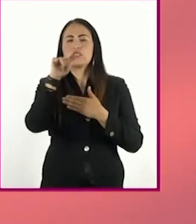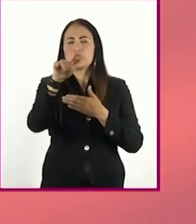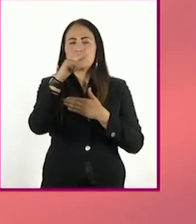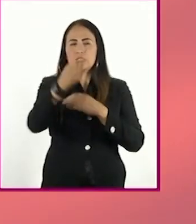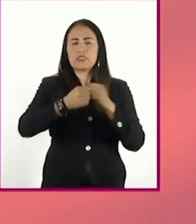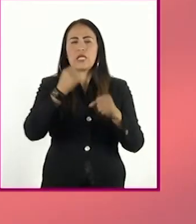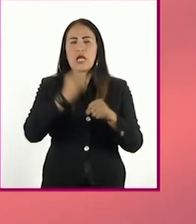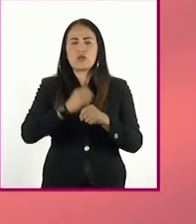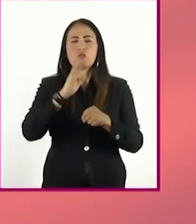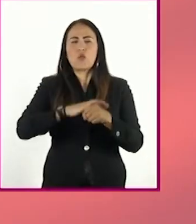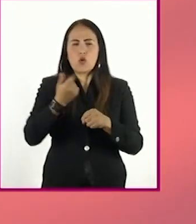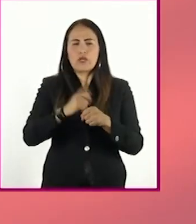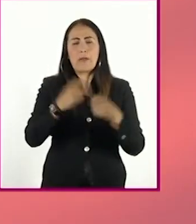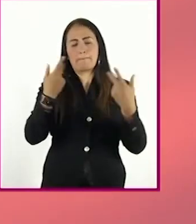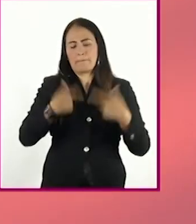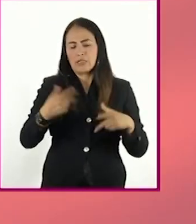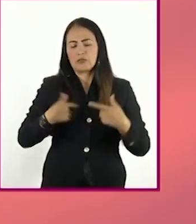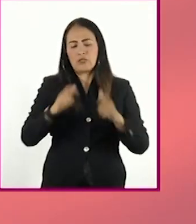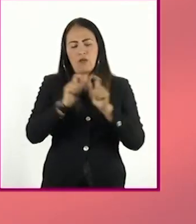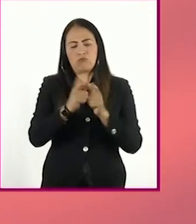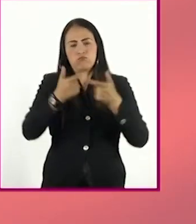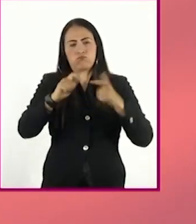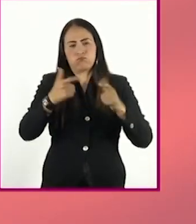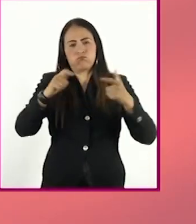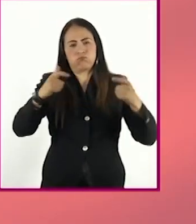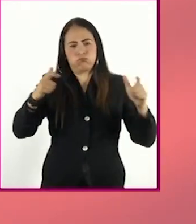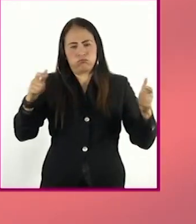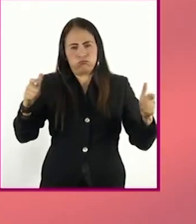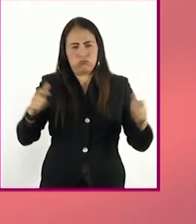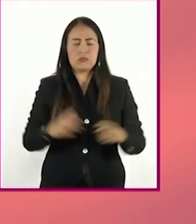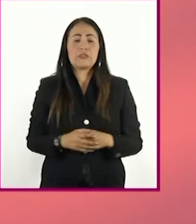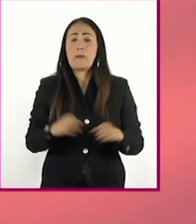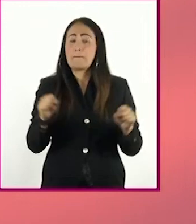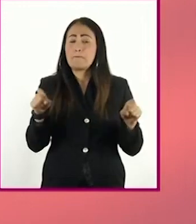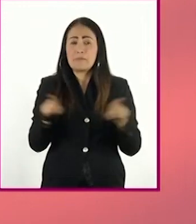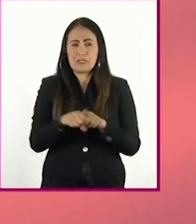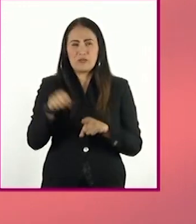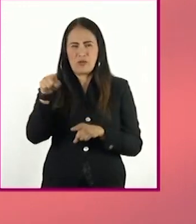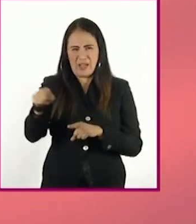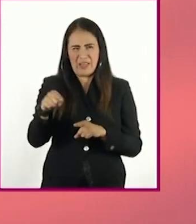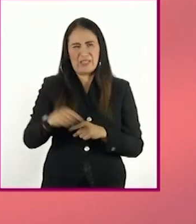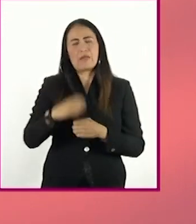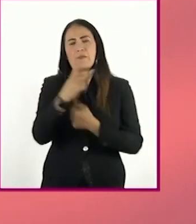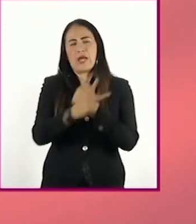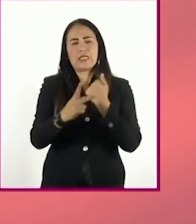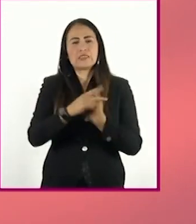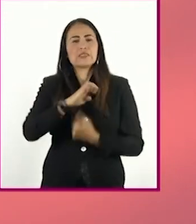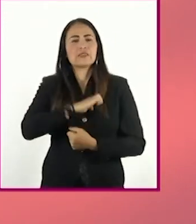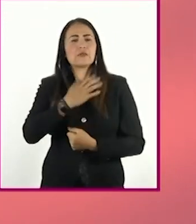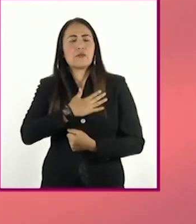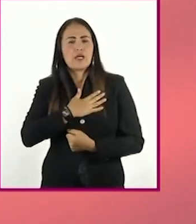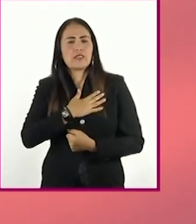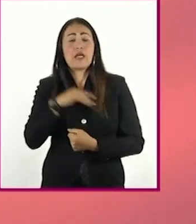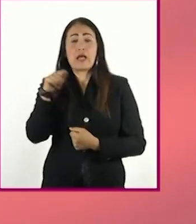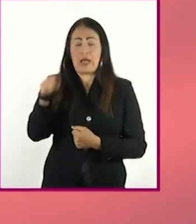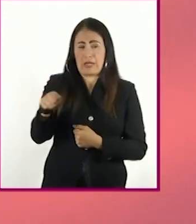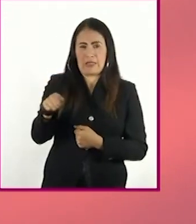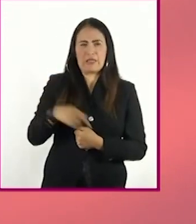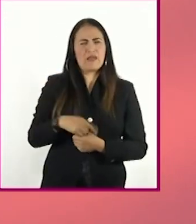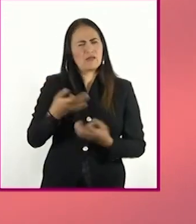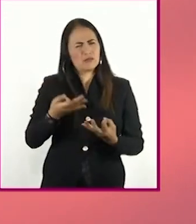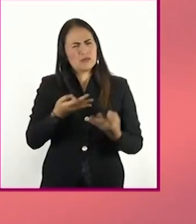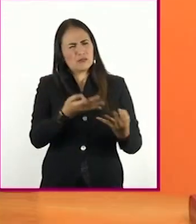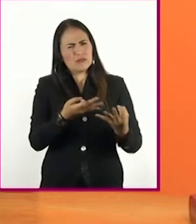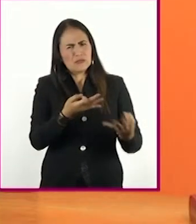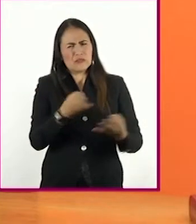el crecimiento poblacional. Además, pertenece a un medio español, país donde les llama mucho la